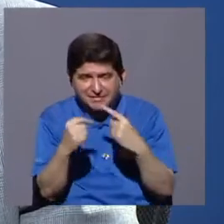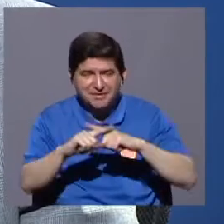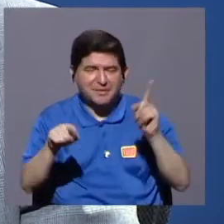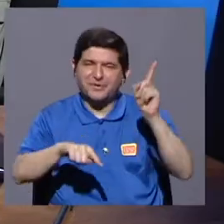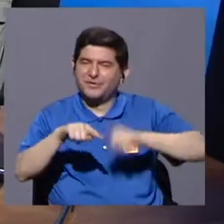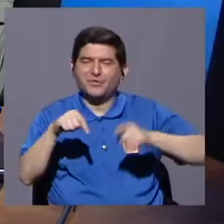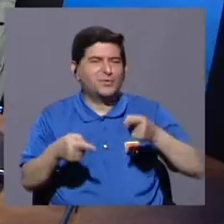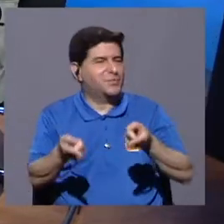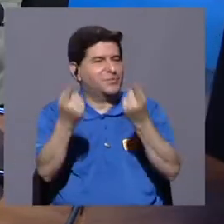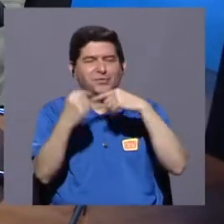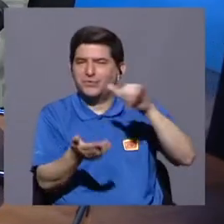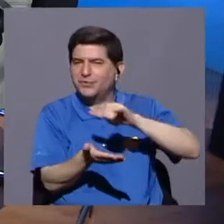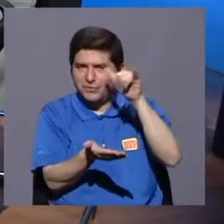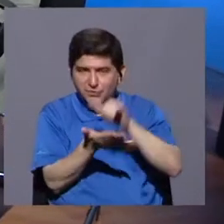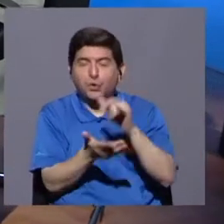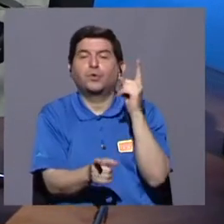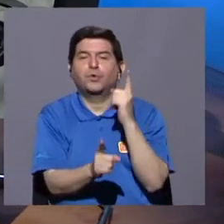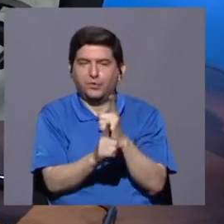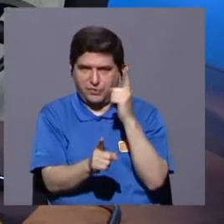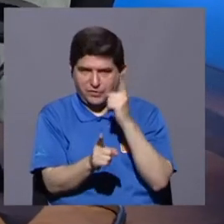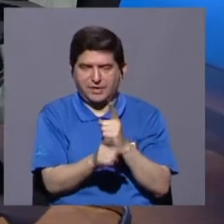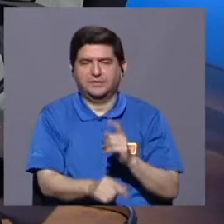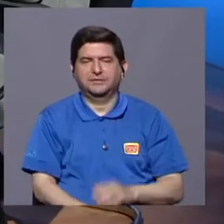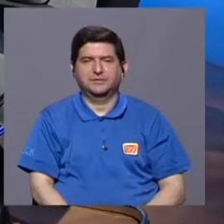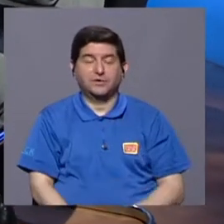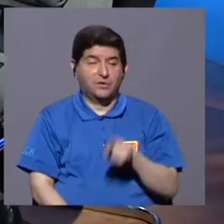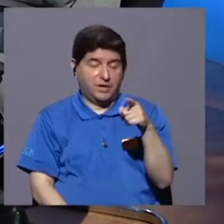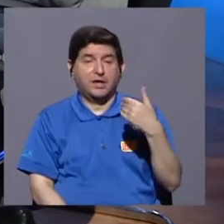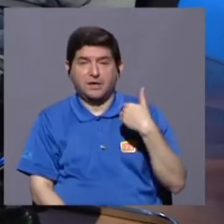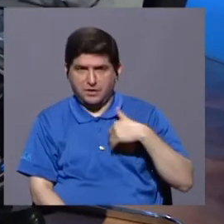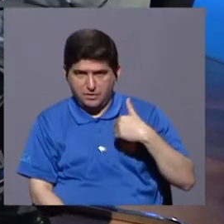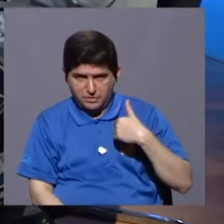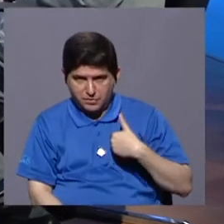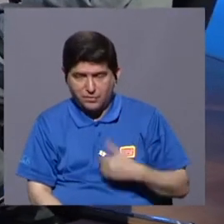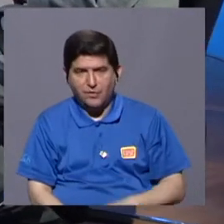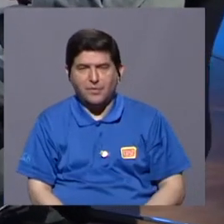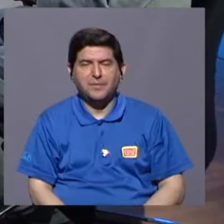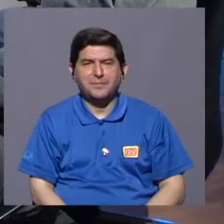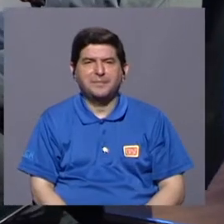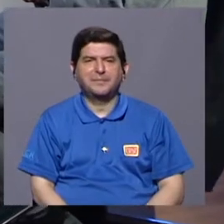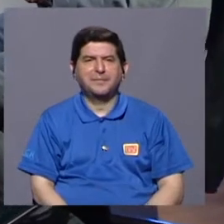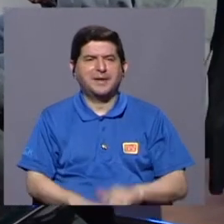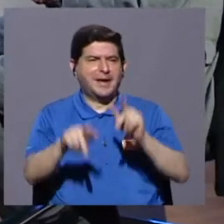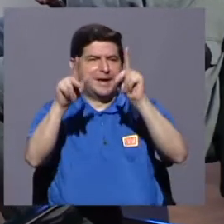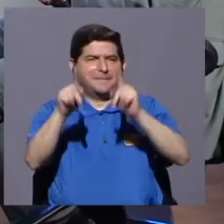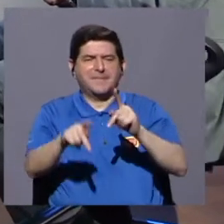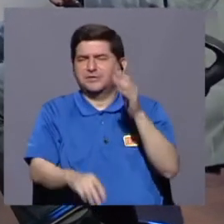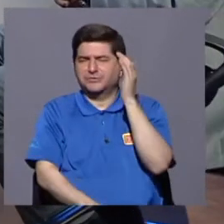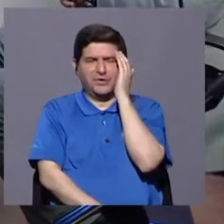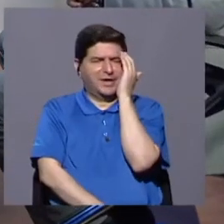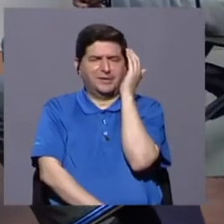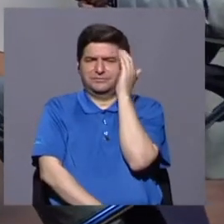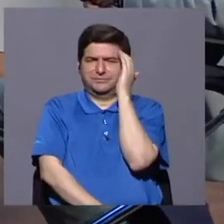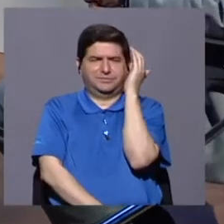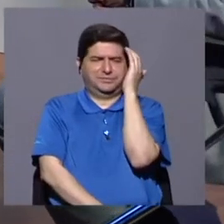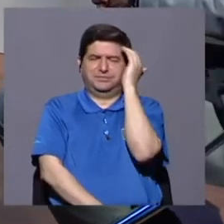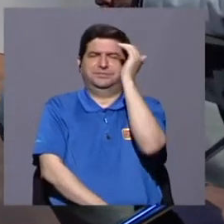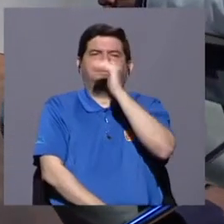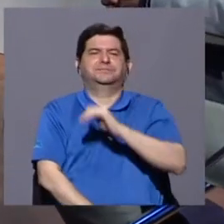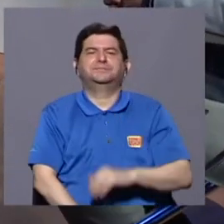José. Exactamente. Don Rubén es un hombre, es un quéquepa, es una persona muy sabia.